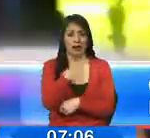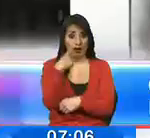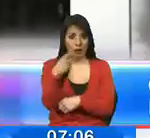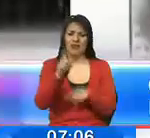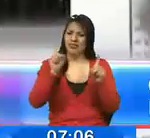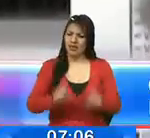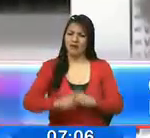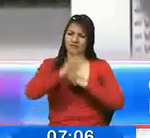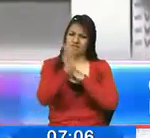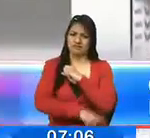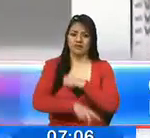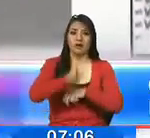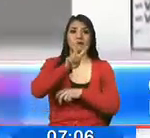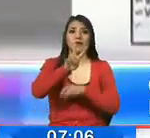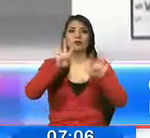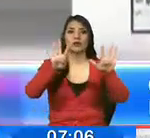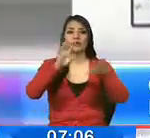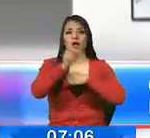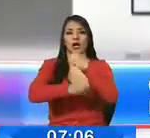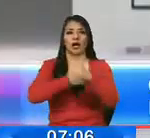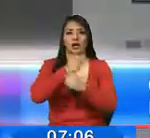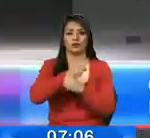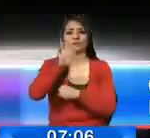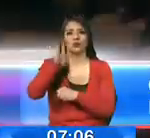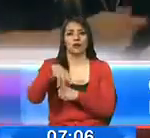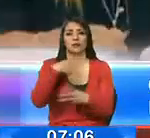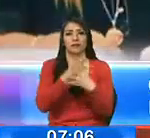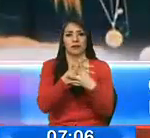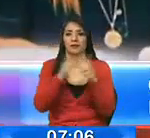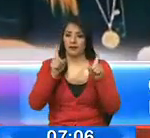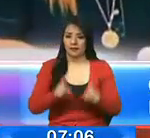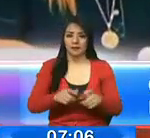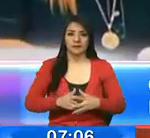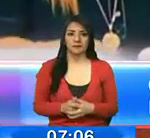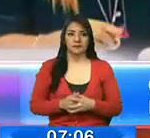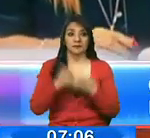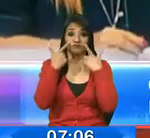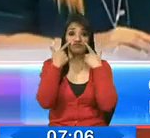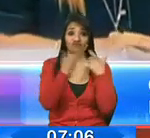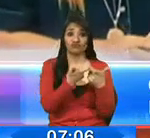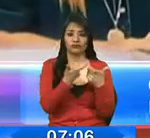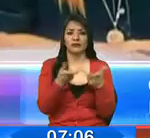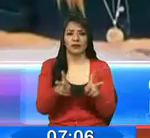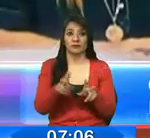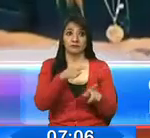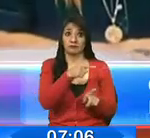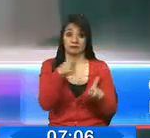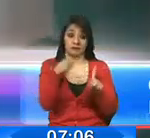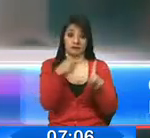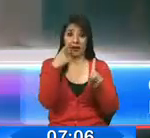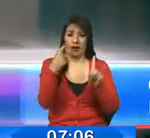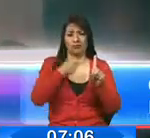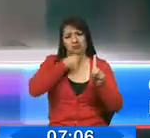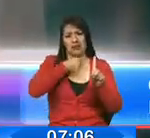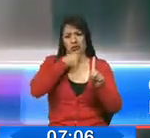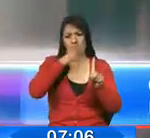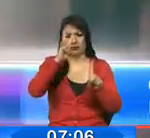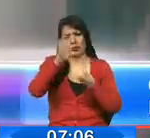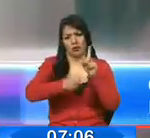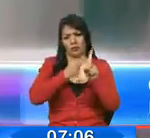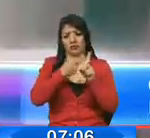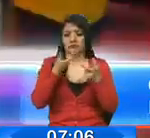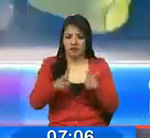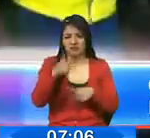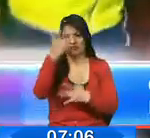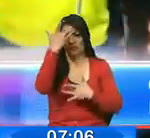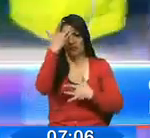cumplir 29 años con 4 meses de prisión. La fiscalía asegura que pese a sus 64 años y a su cuadro clínico, no